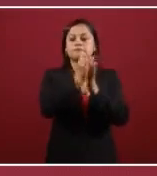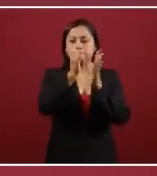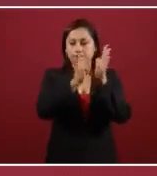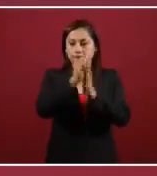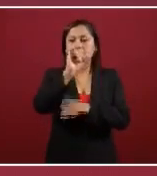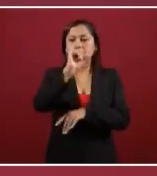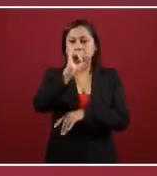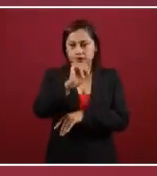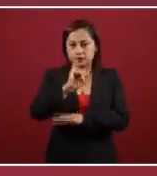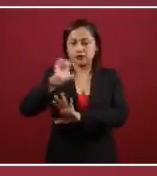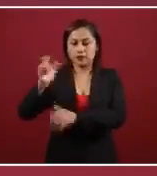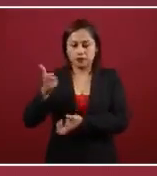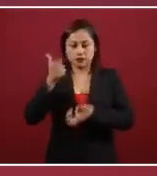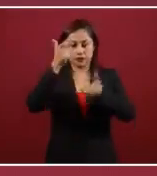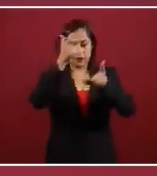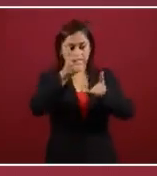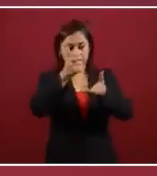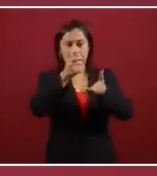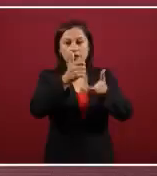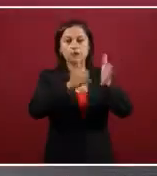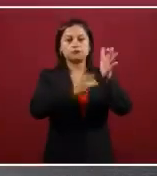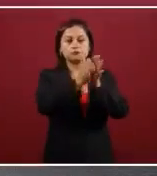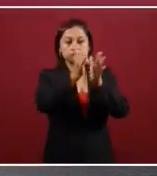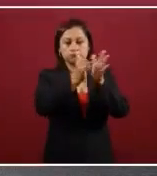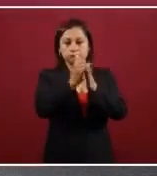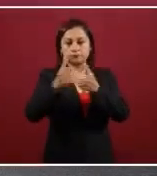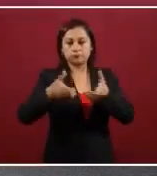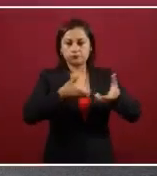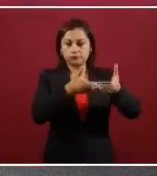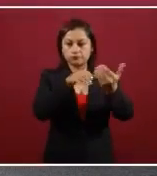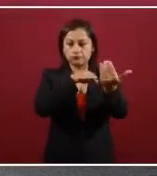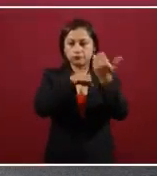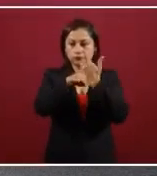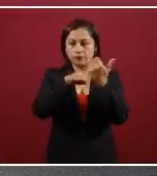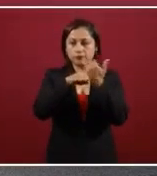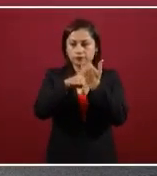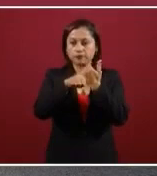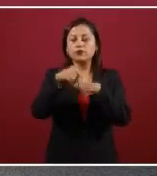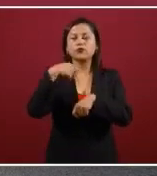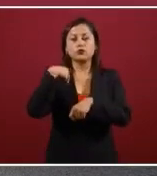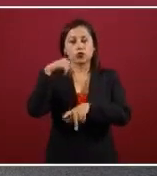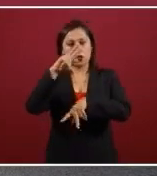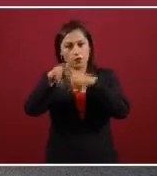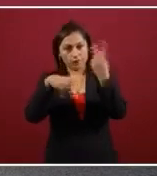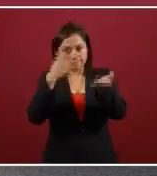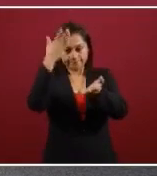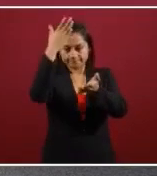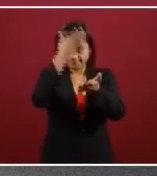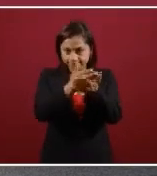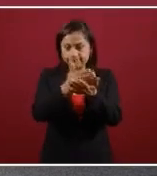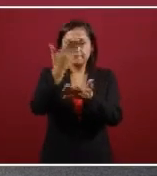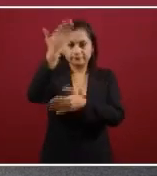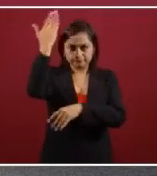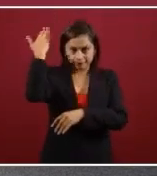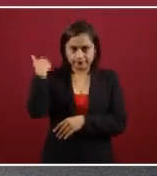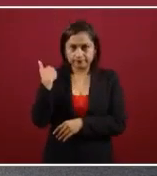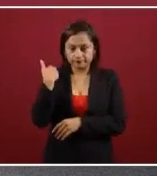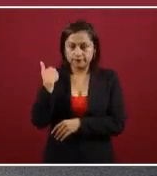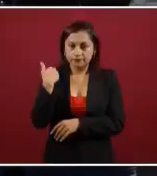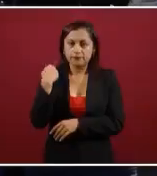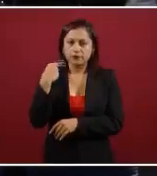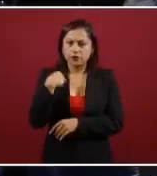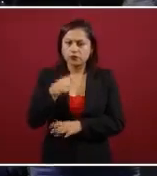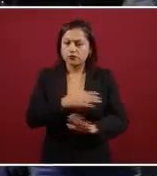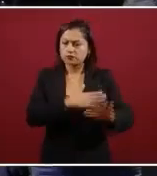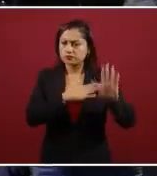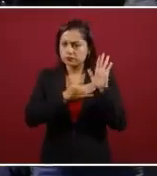se está trabajando en ese camino y fui allá, hice el compromiso de que ese camino lo vamos